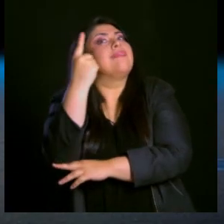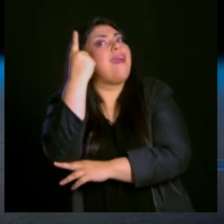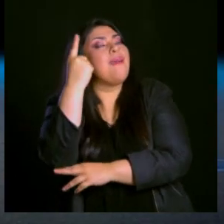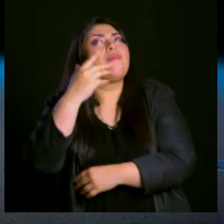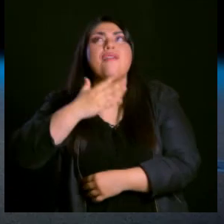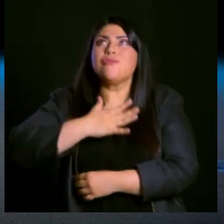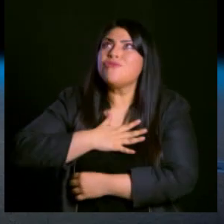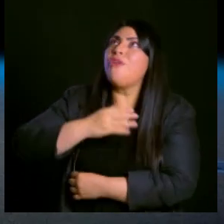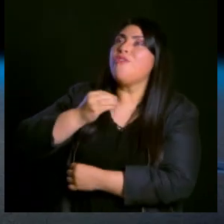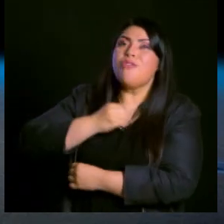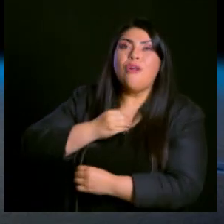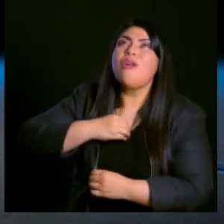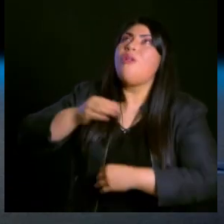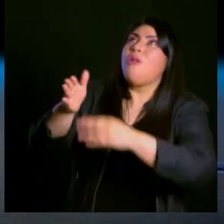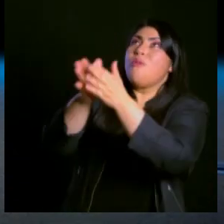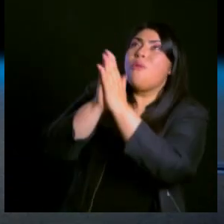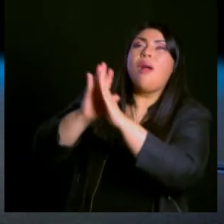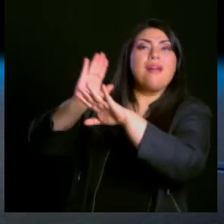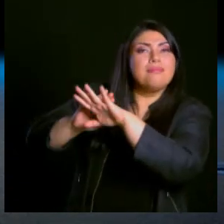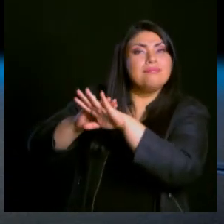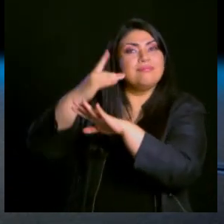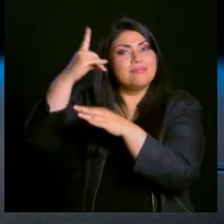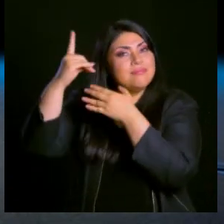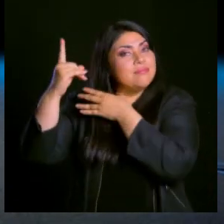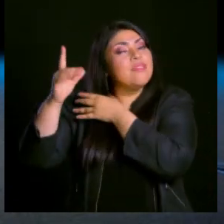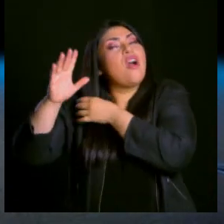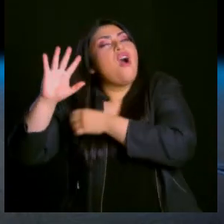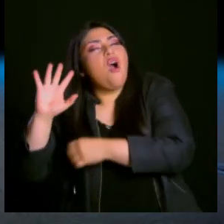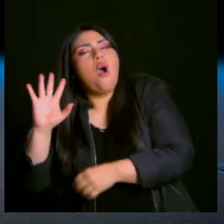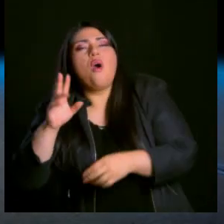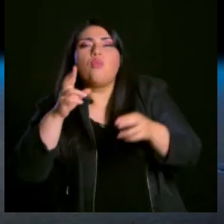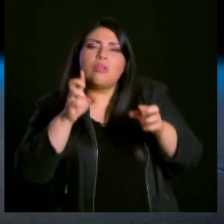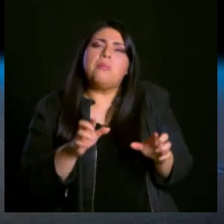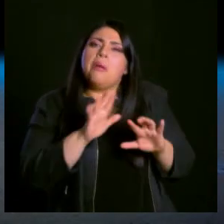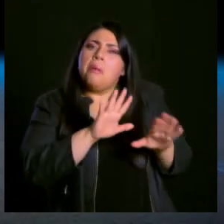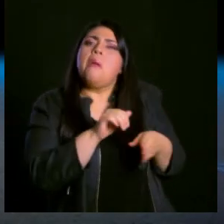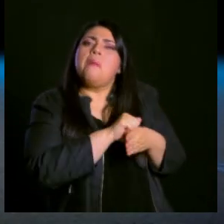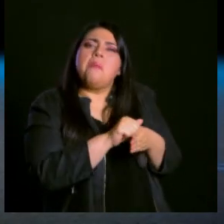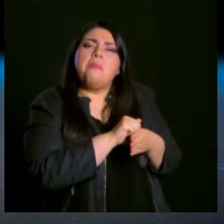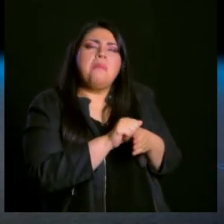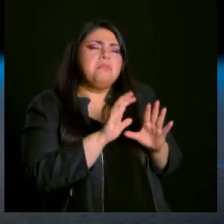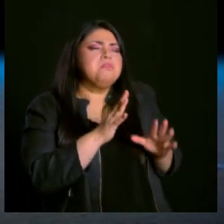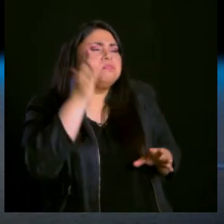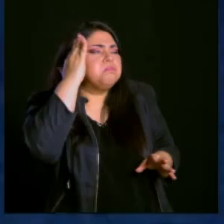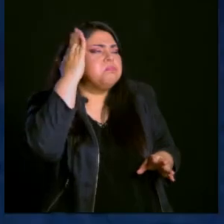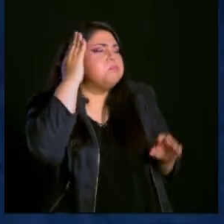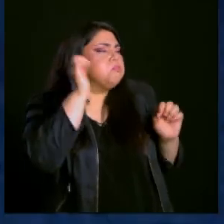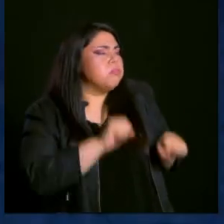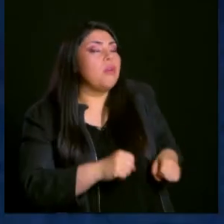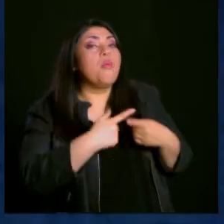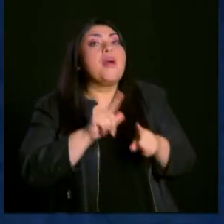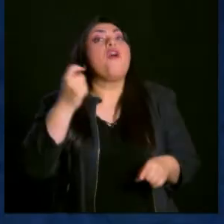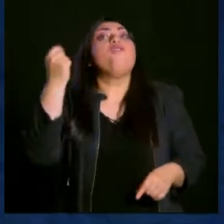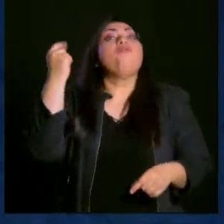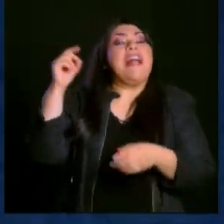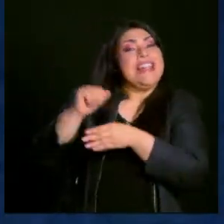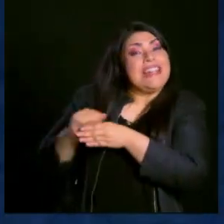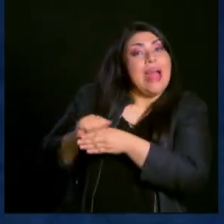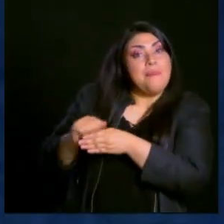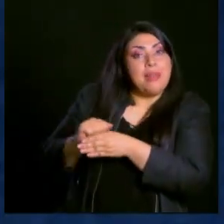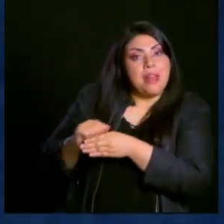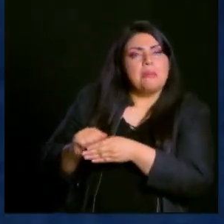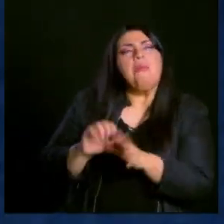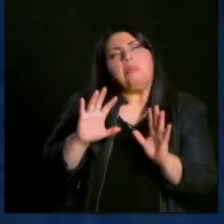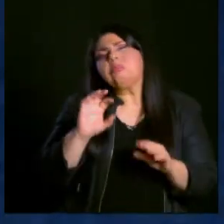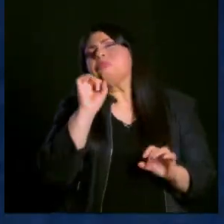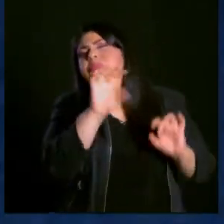y fue a buscar Esto fue aclamar al Señor o y es una persona que horas en lengua espero quizás no le das tanta importancia y hoy quiero decirte si es